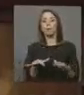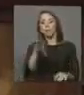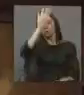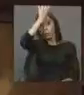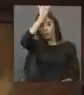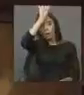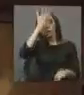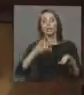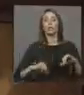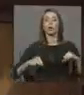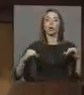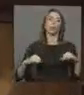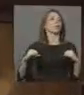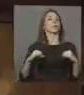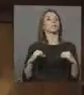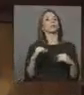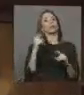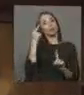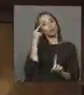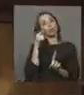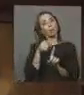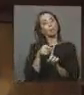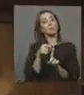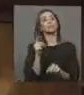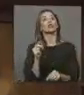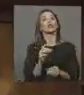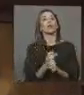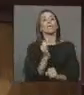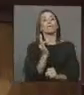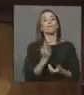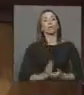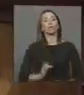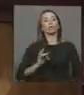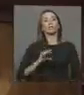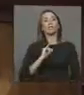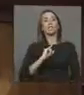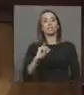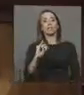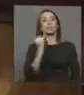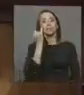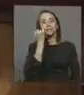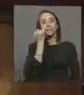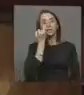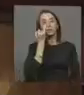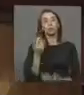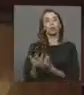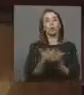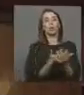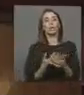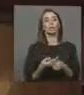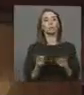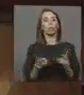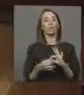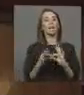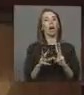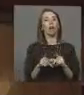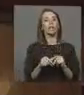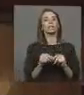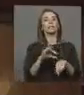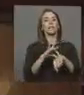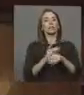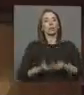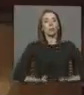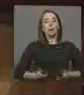Evangélico Juventud con una Misión, la Fundación Chile Siempre, Instituto Red Pública, la Organización de Matronas